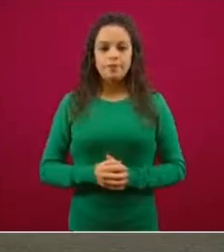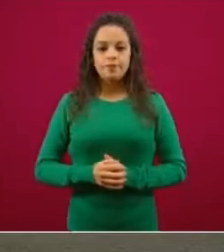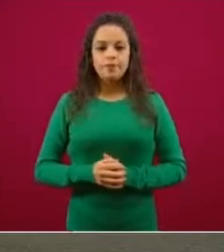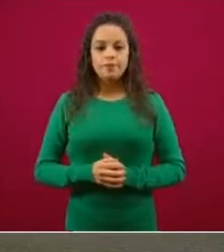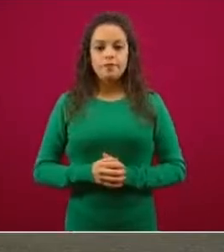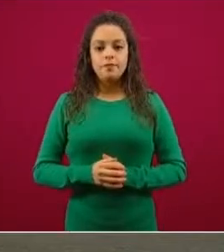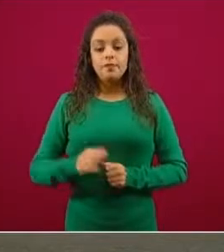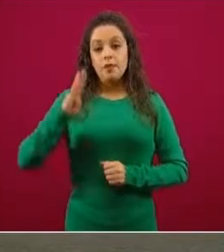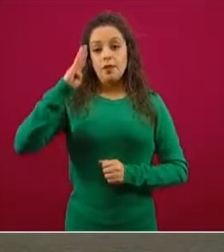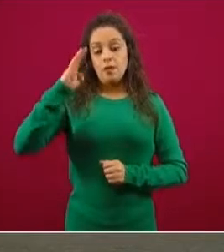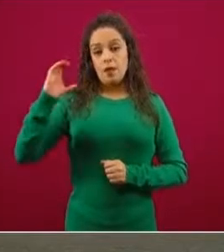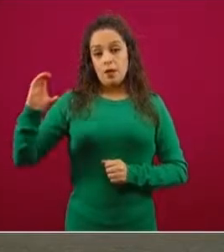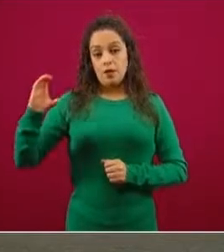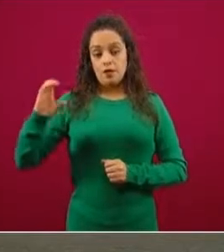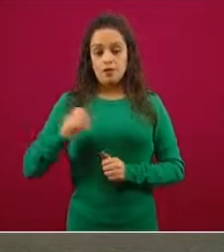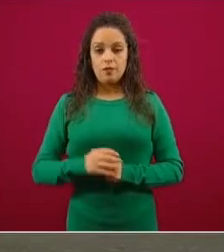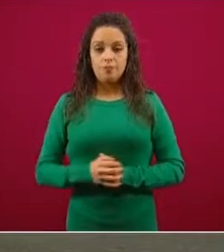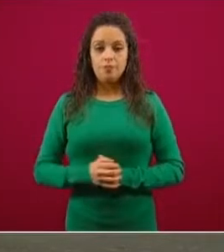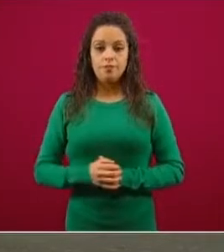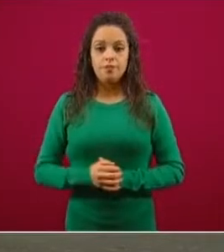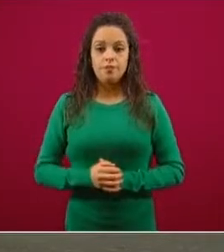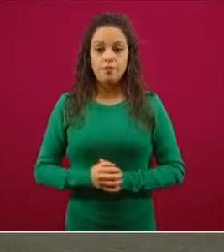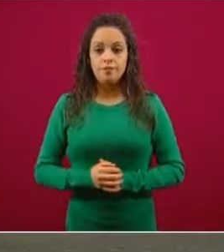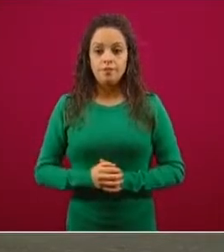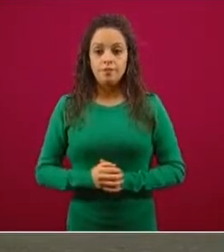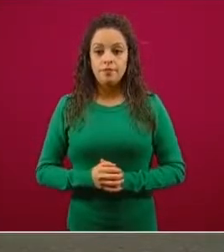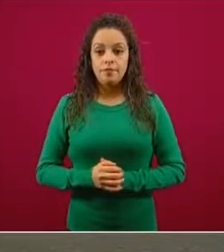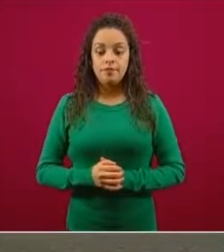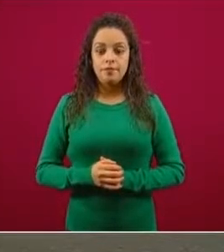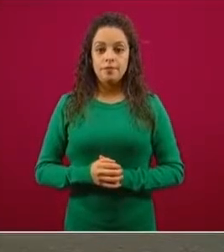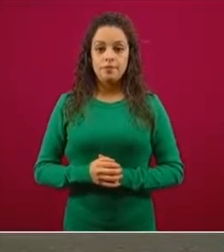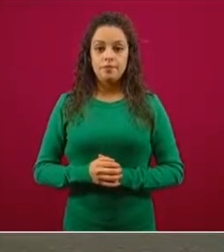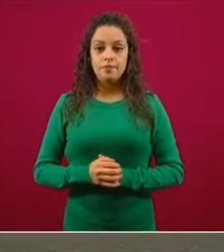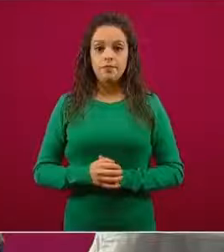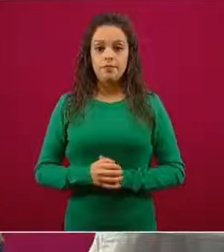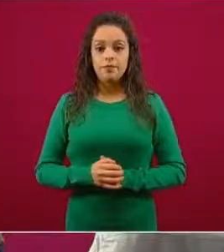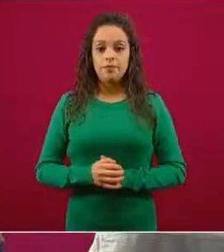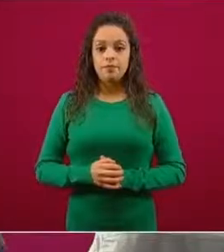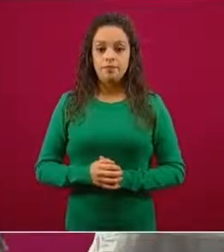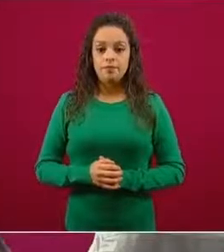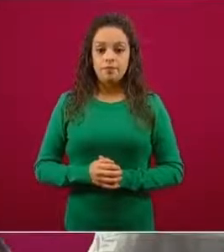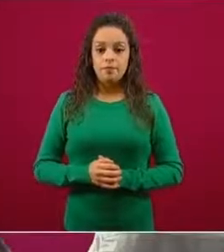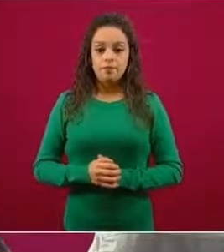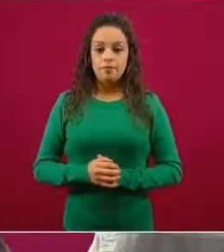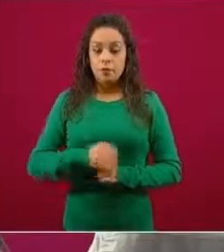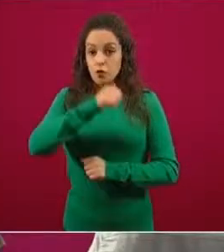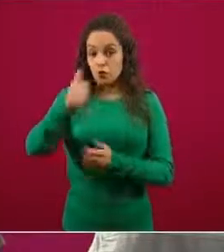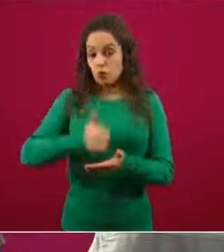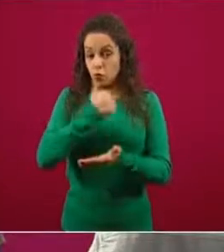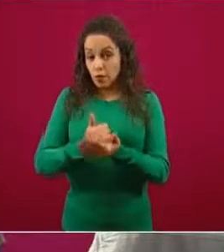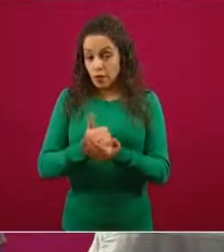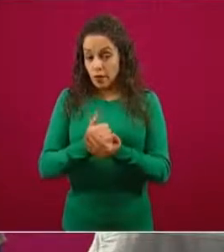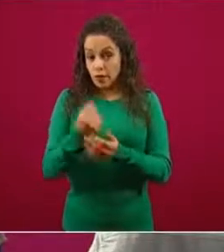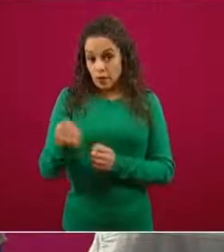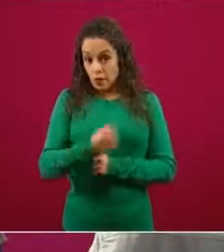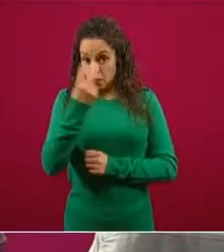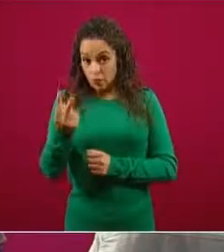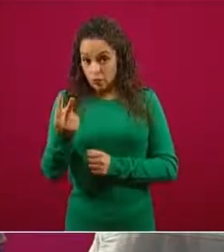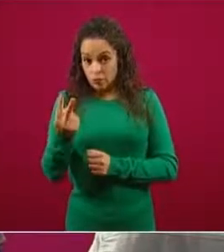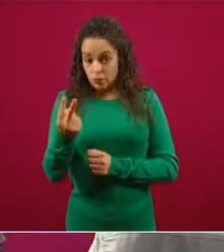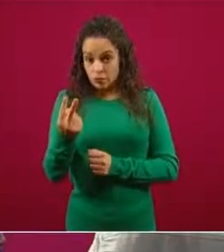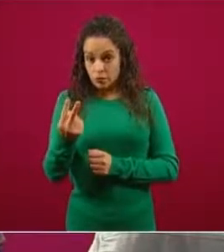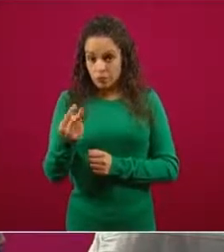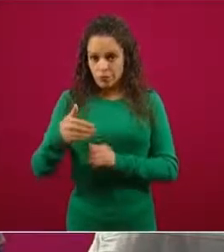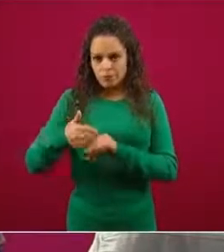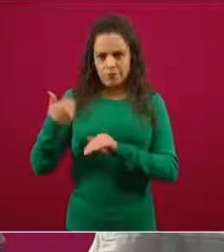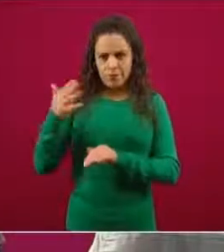Baja California. En Baja California, como lo comentamos también, existen dos ciudades que en cierta